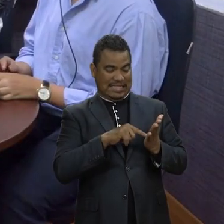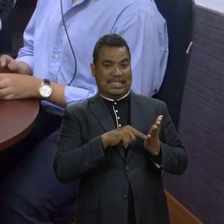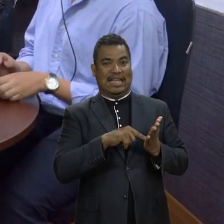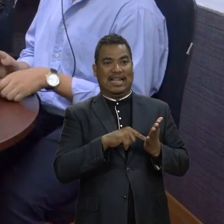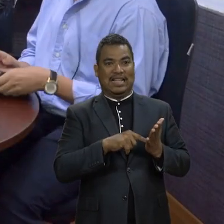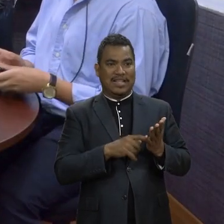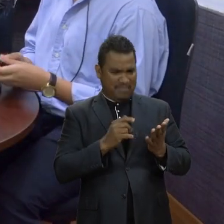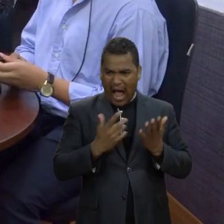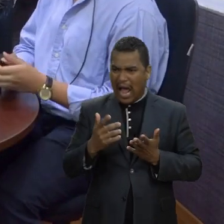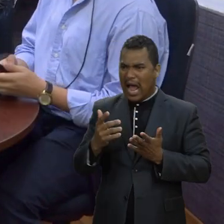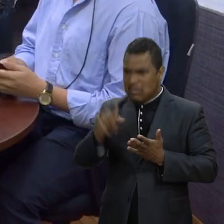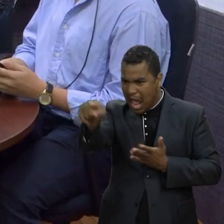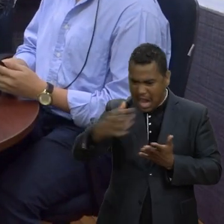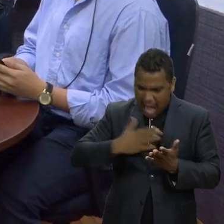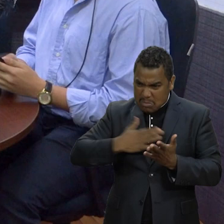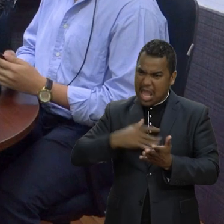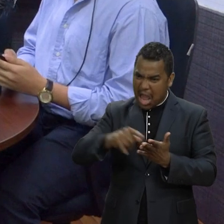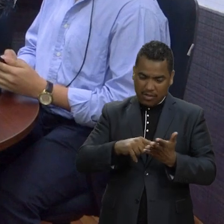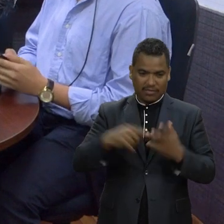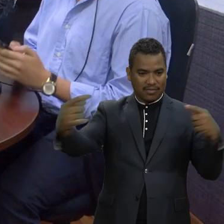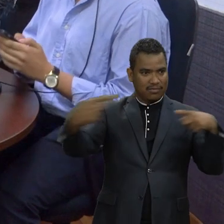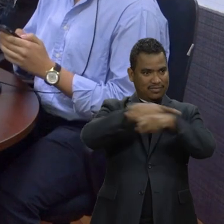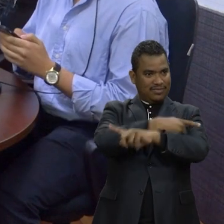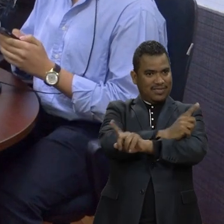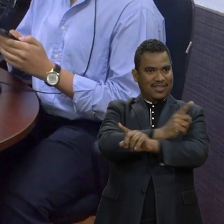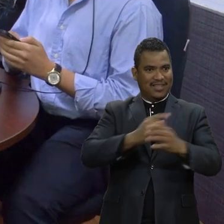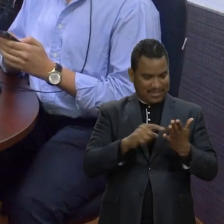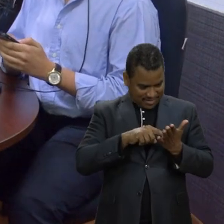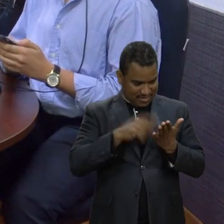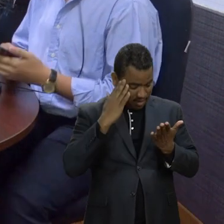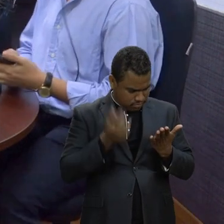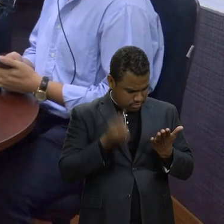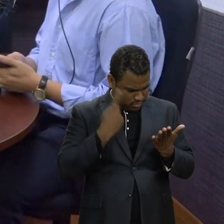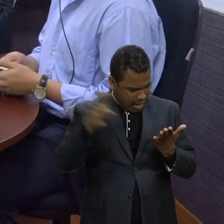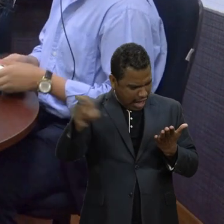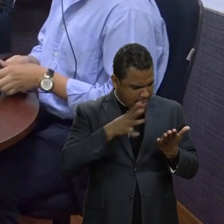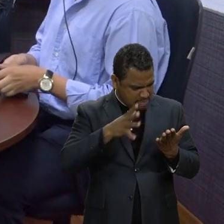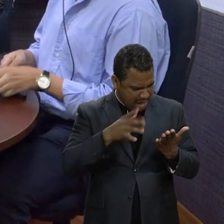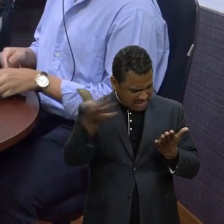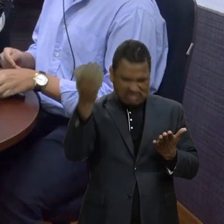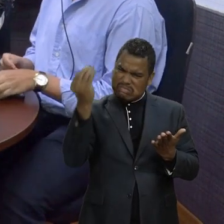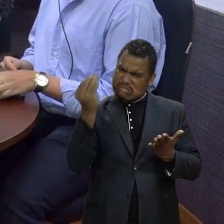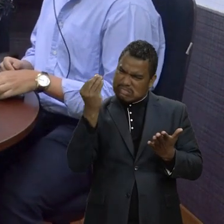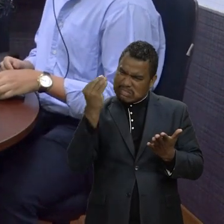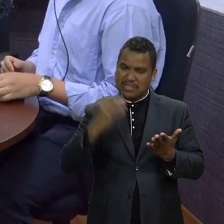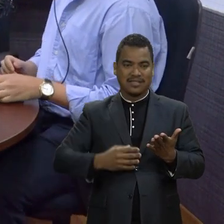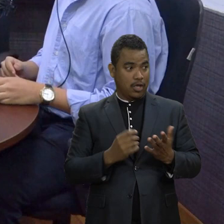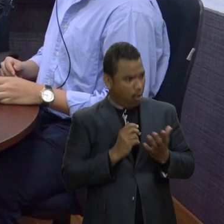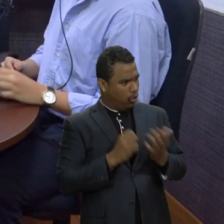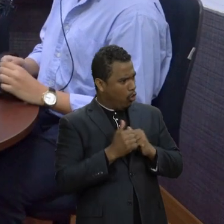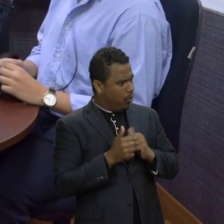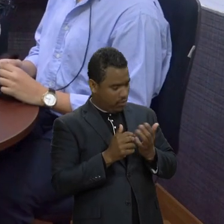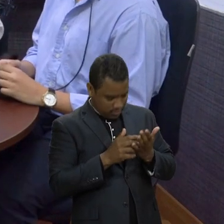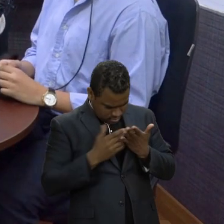Increíble. Y ella a veces me escribe, mami, estás usando mío, porque cuando ella yo lo uso, ella no lo usa. Lo usa compartido. Y yo, ay, ¿cómo se dio